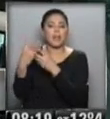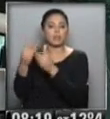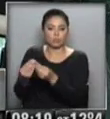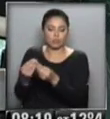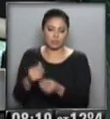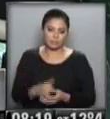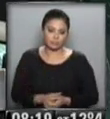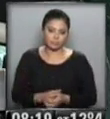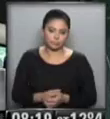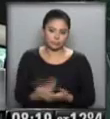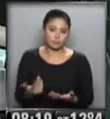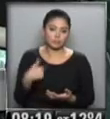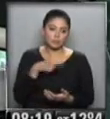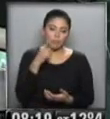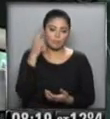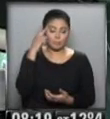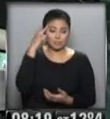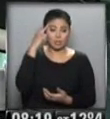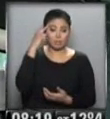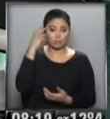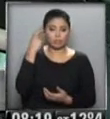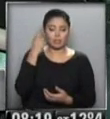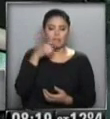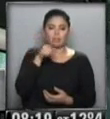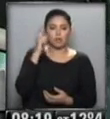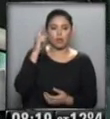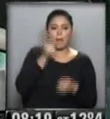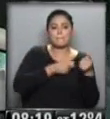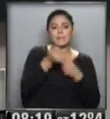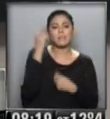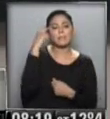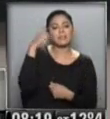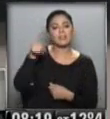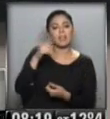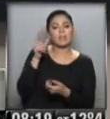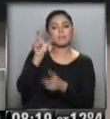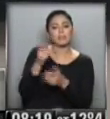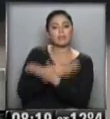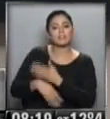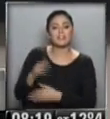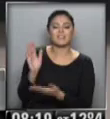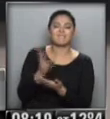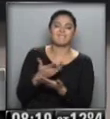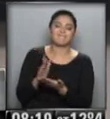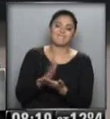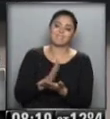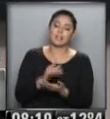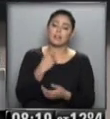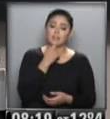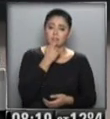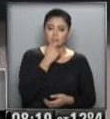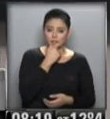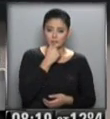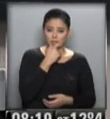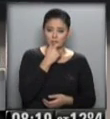tareas entonces sostenemos que la idea de improductividad tiene que ver fundamentalmente con eso de hecho no sería muy